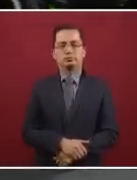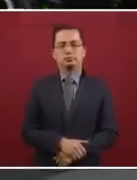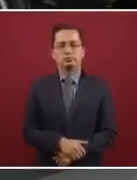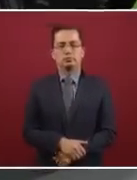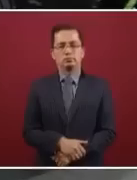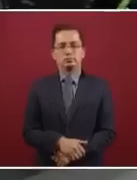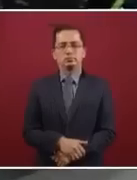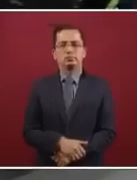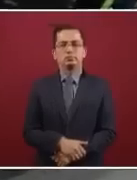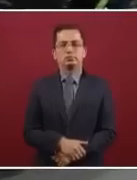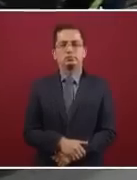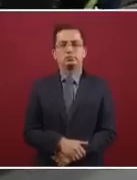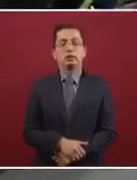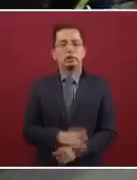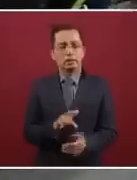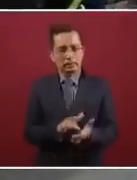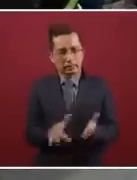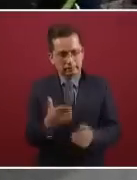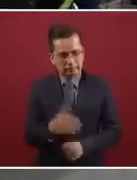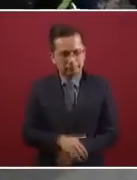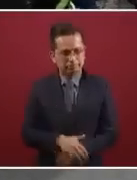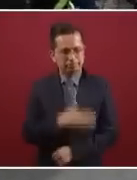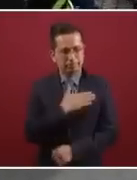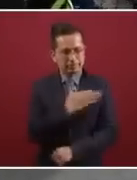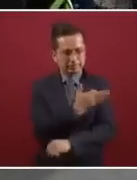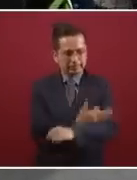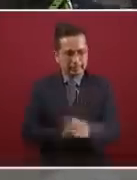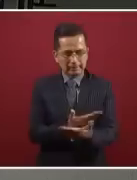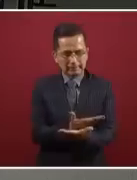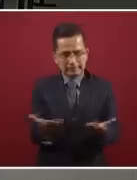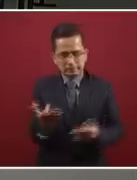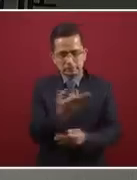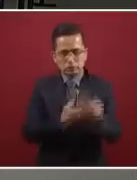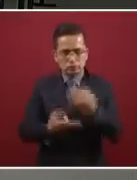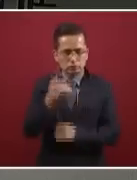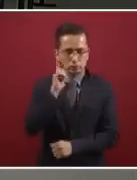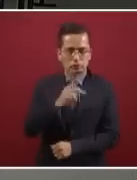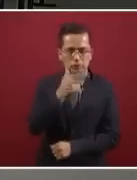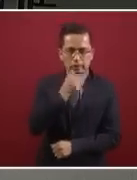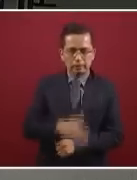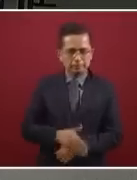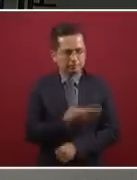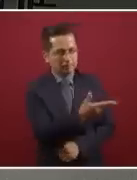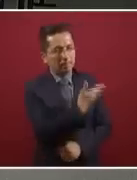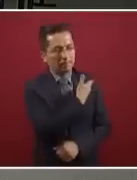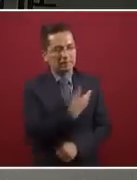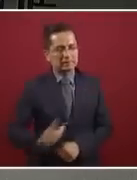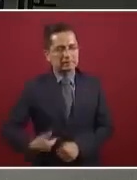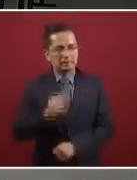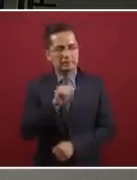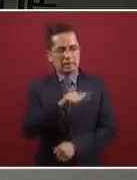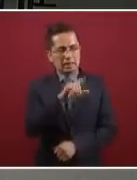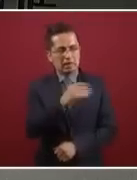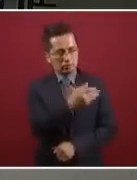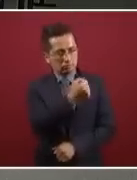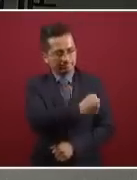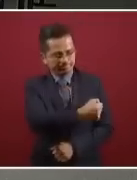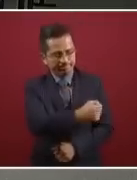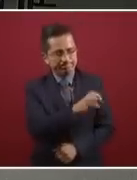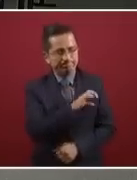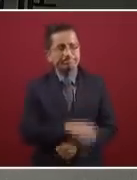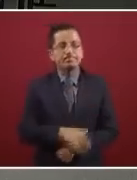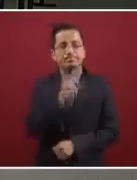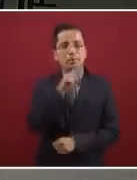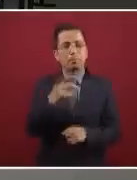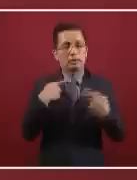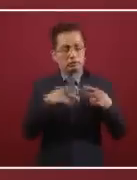Gracias, muy buenas tardes a todas y a todos. Saludo con aprecio al presidente de la República, Andrés Manuel López Obrador, a cada uno de los integrantes del presidium. Los saludo con